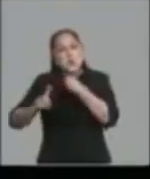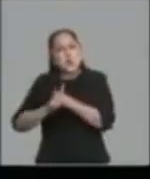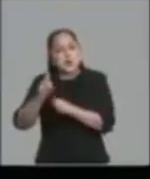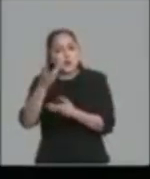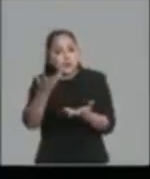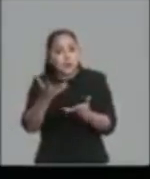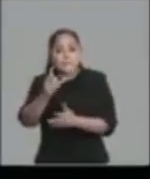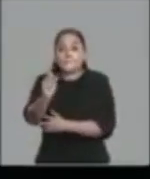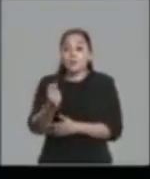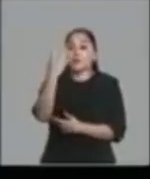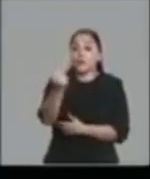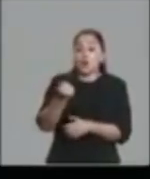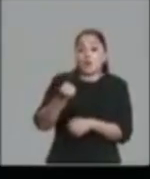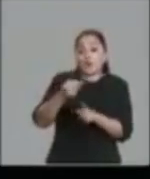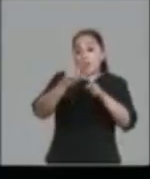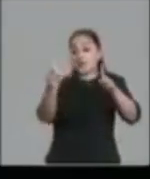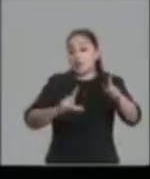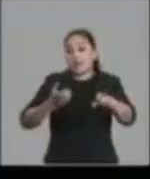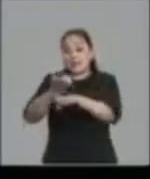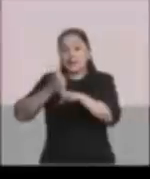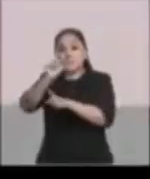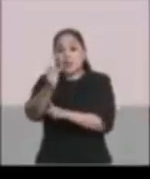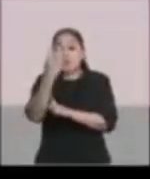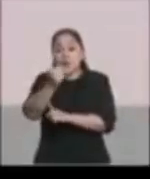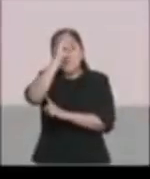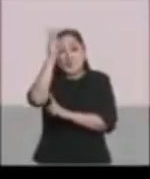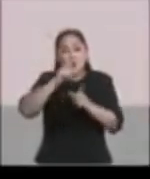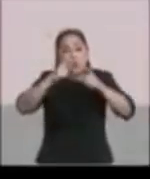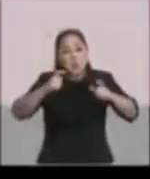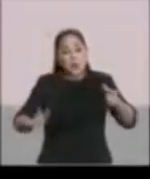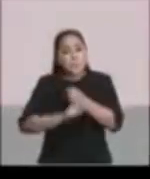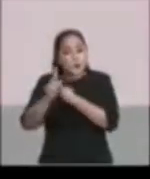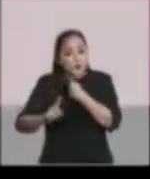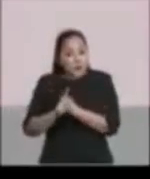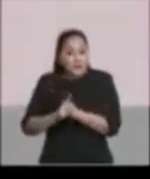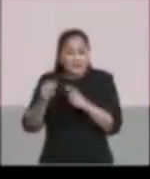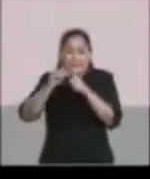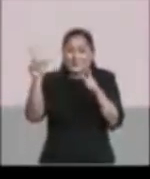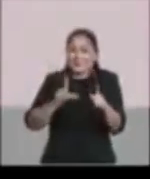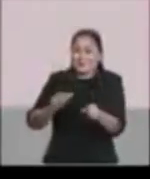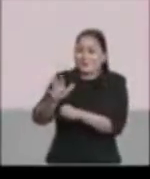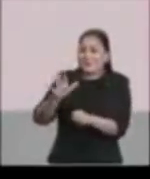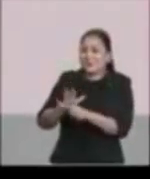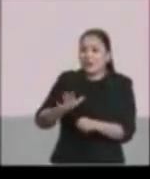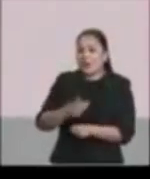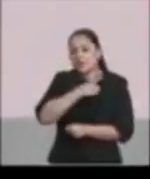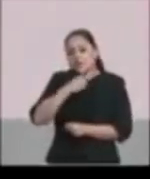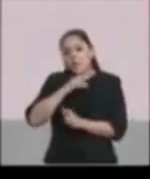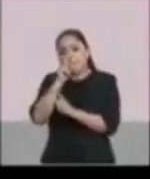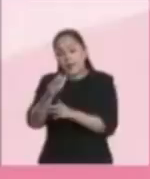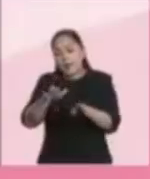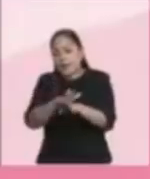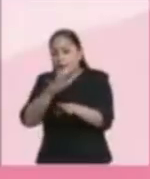En 29 de las 32 entidades, prácticamente en todo el país, tenemos que cambiar la